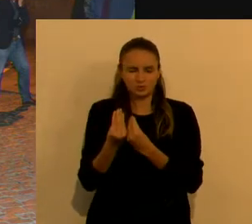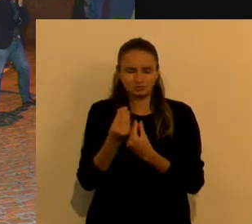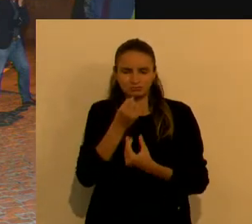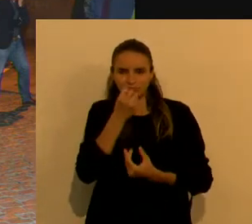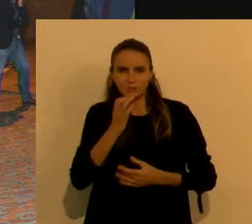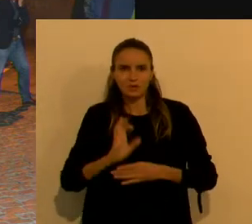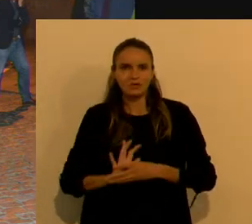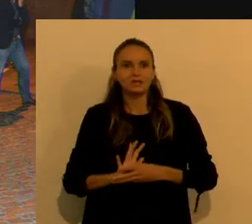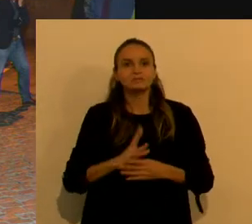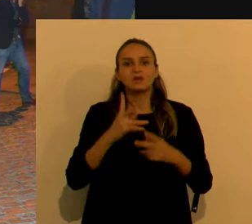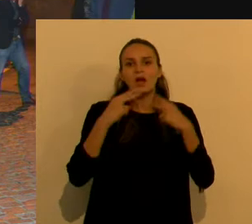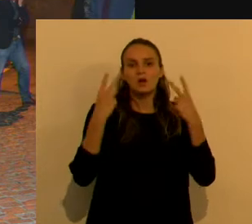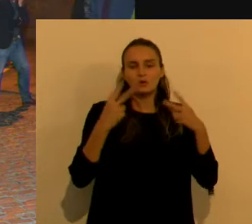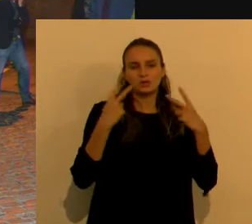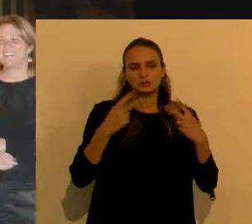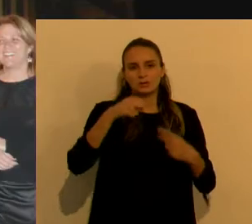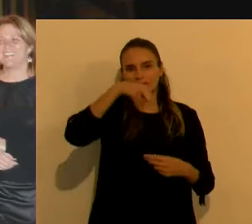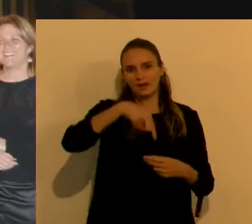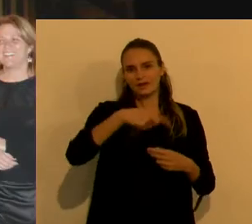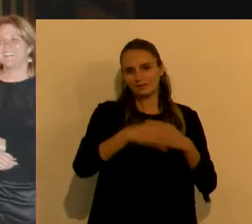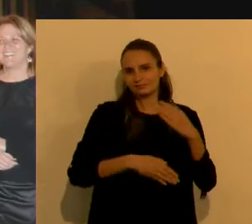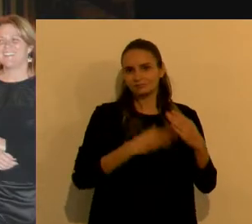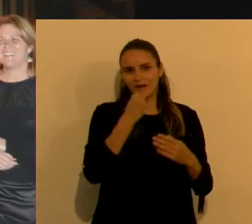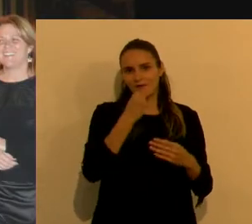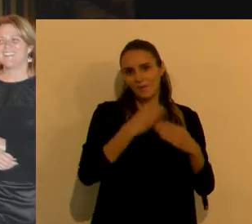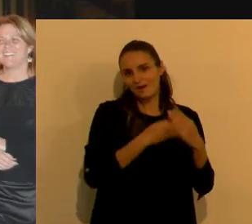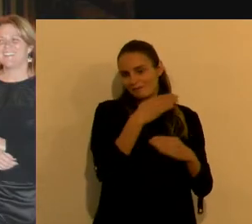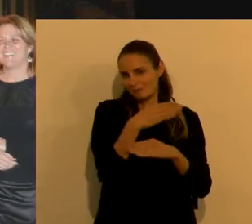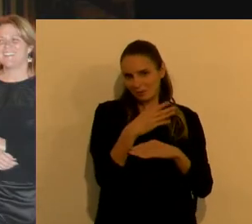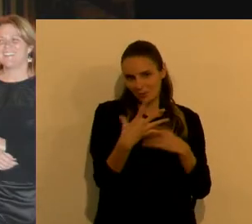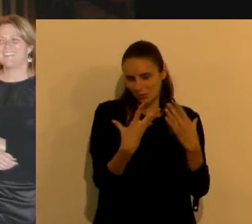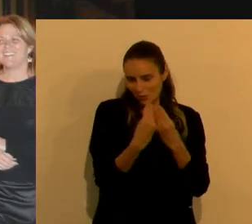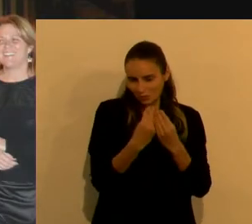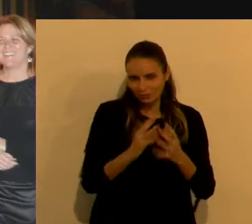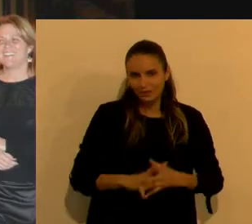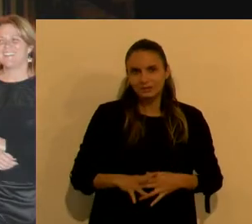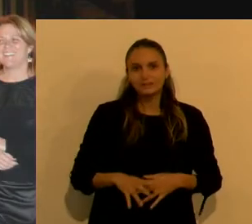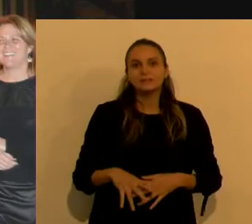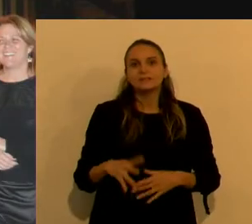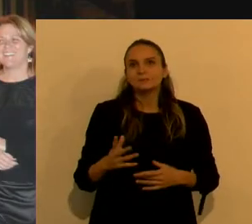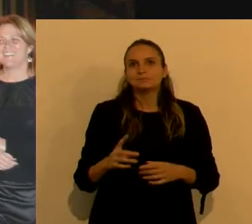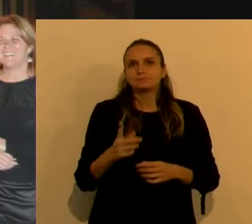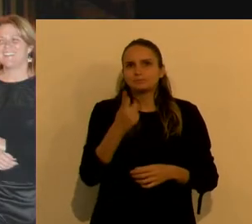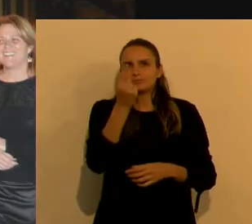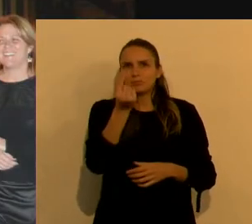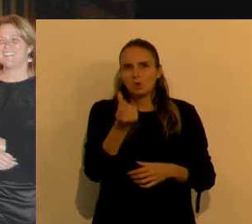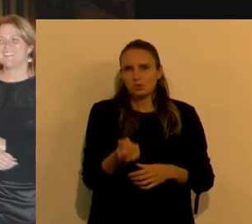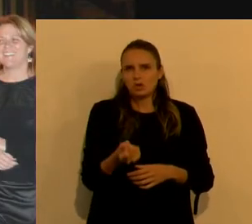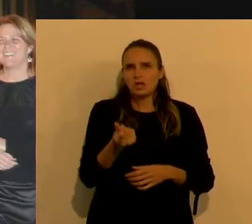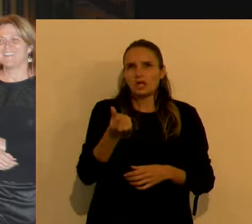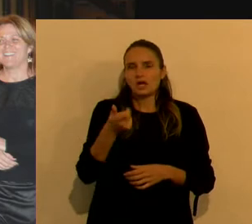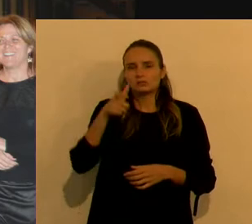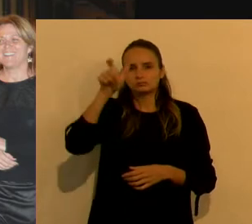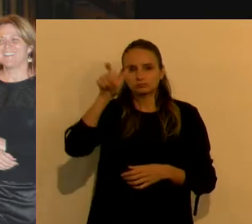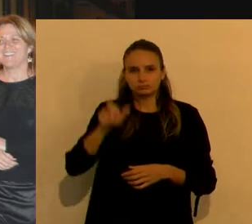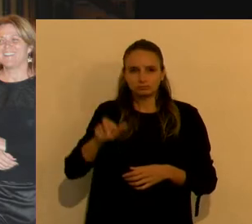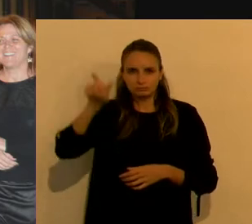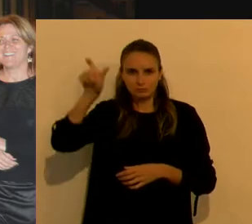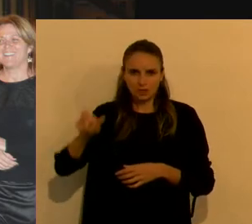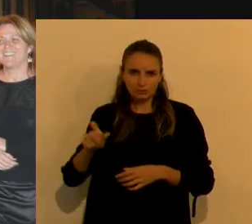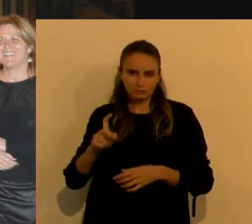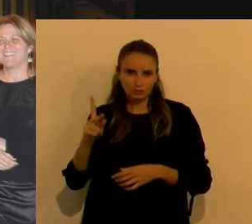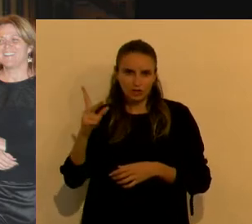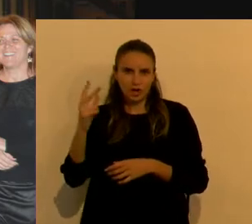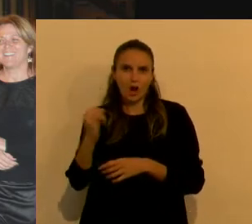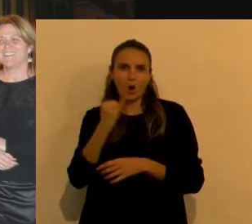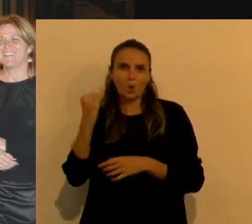se lo pasó estupendamente, se lo pasó realmente bien. La verdad que fue un día con Juan Carlos y Rafa, la verdad que disfrutamos